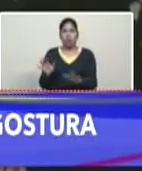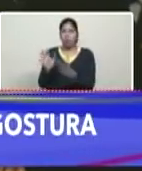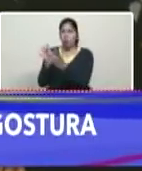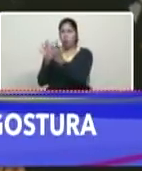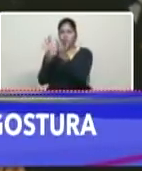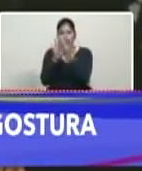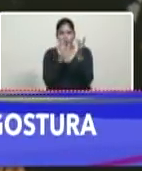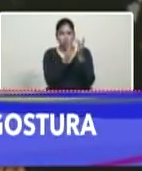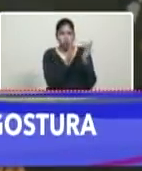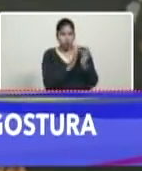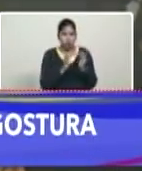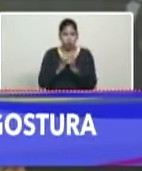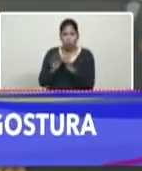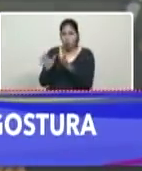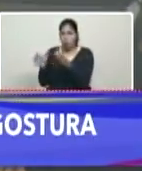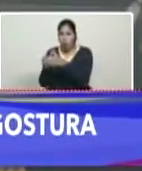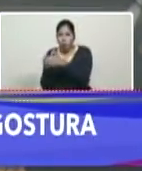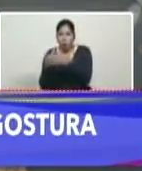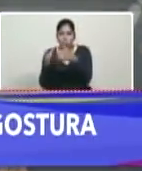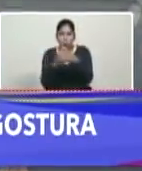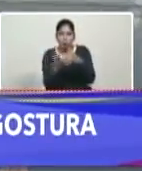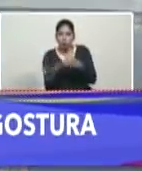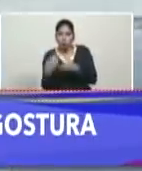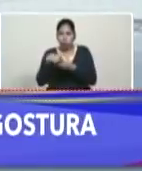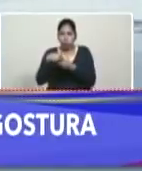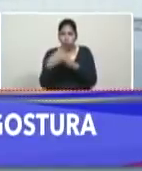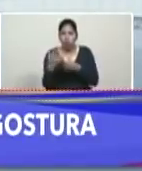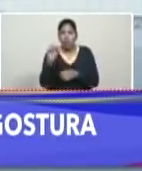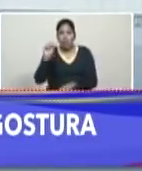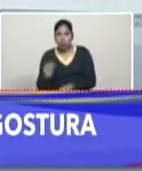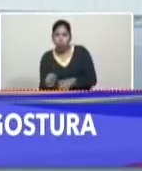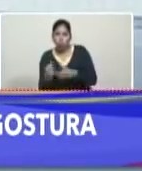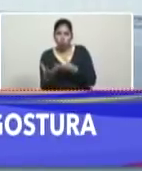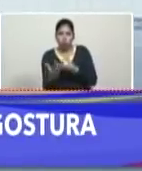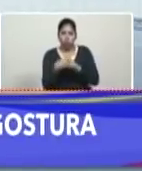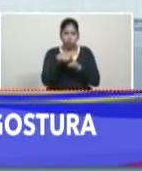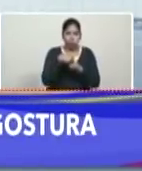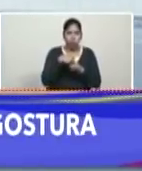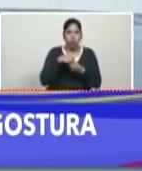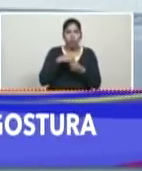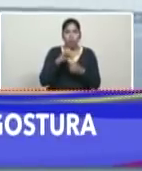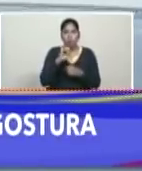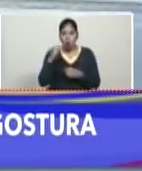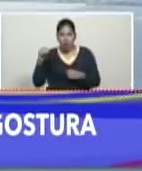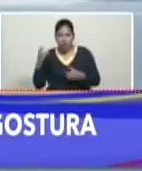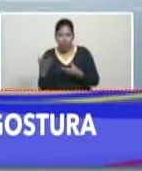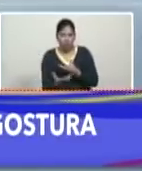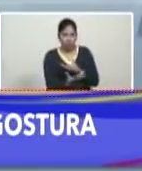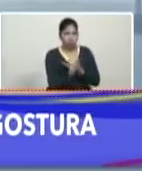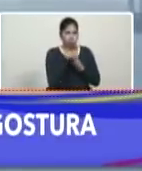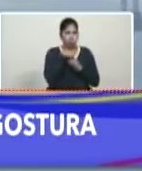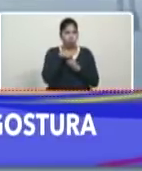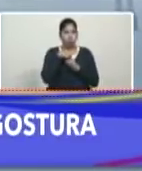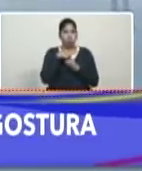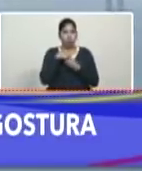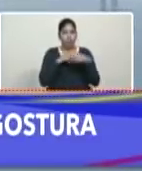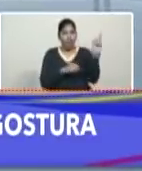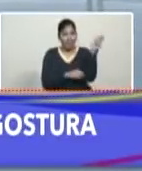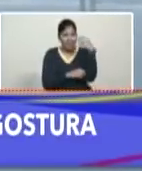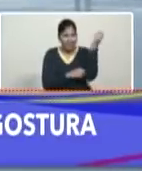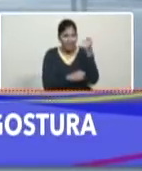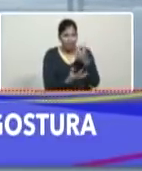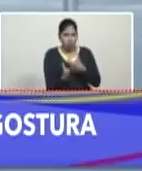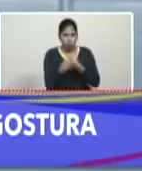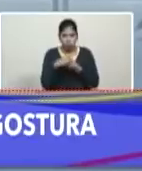Oriente, los ejércitos del Sur, los ejércitos de Guayana y los ejércitos del Llano en un